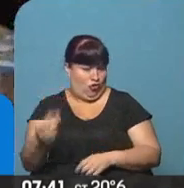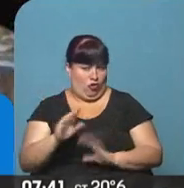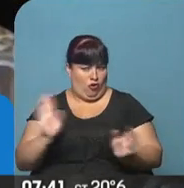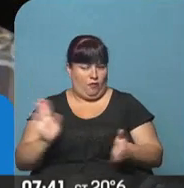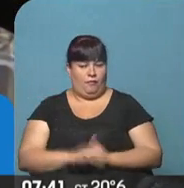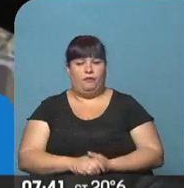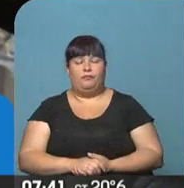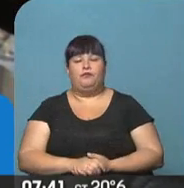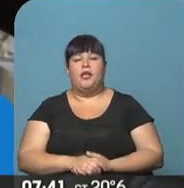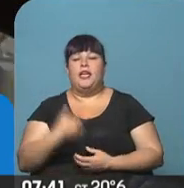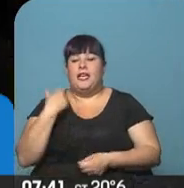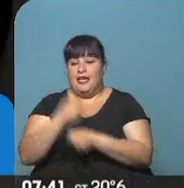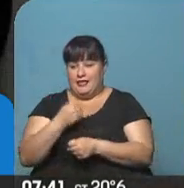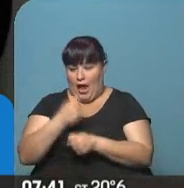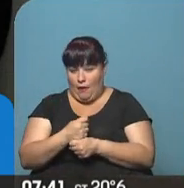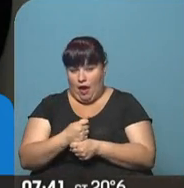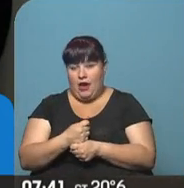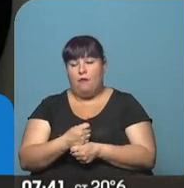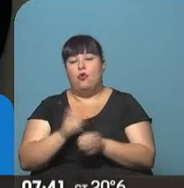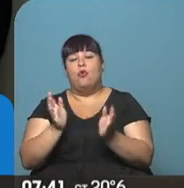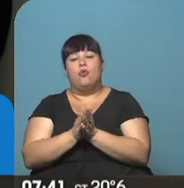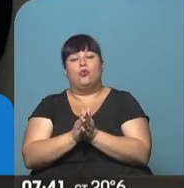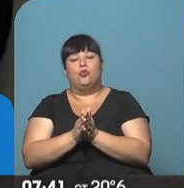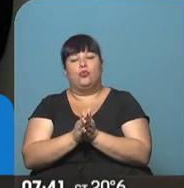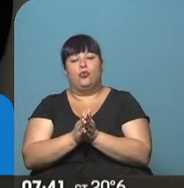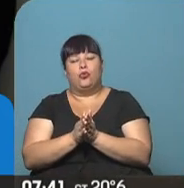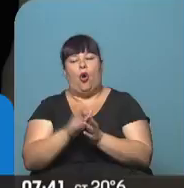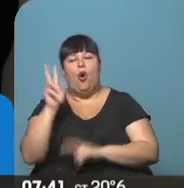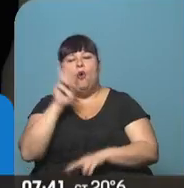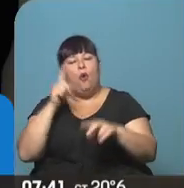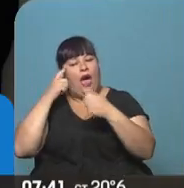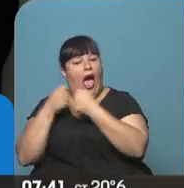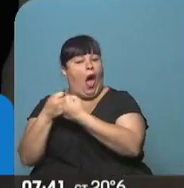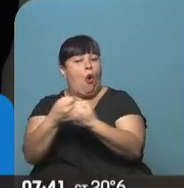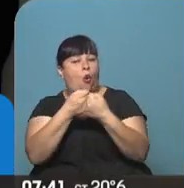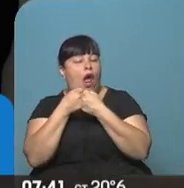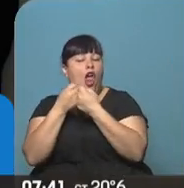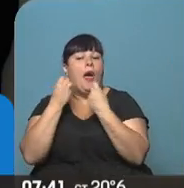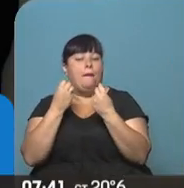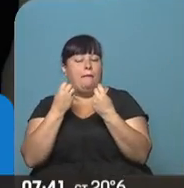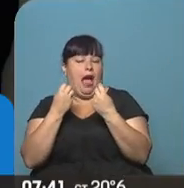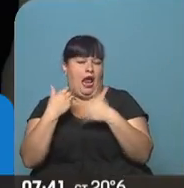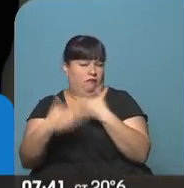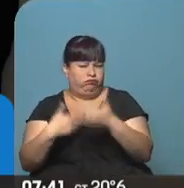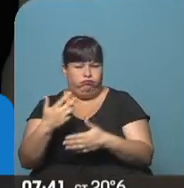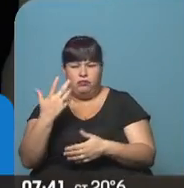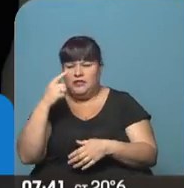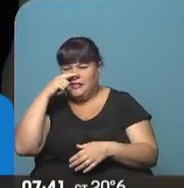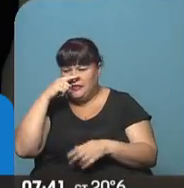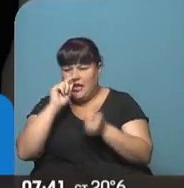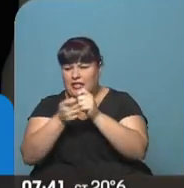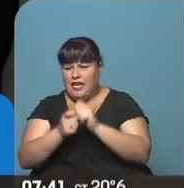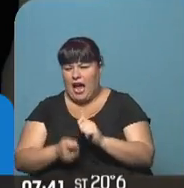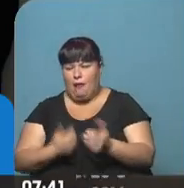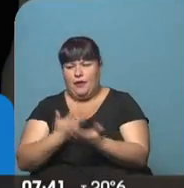¿no? Estamos trabajando ya con la búsqueda de los consensos para avanzar con, creo que son 7 las reformas